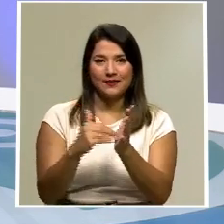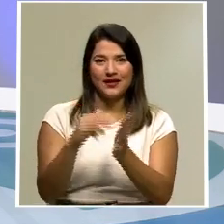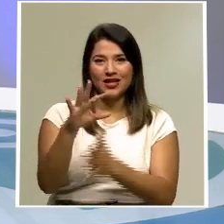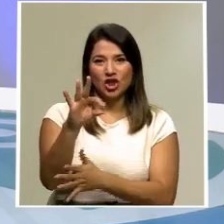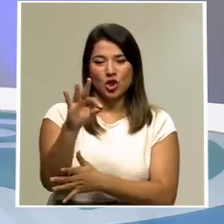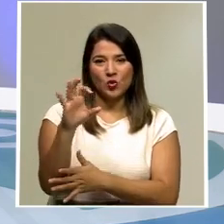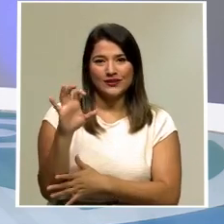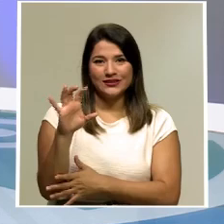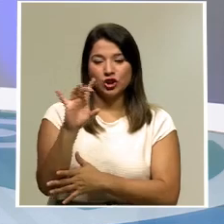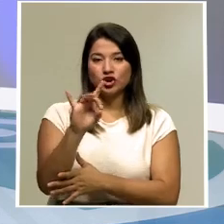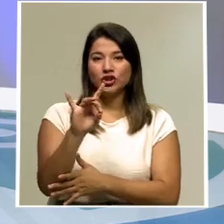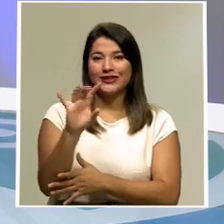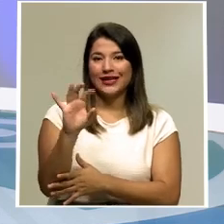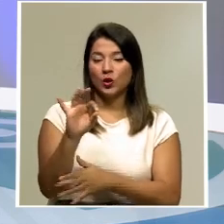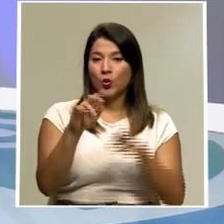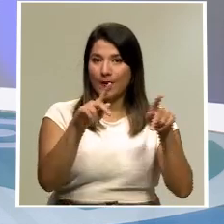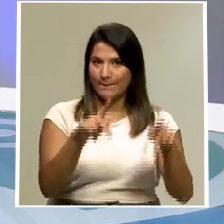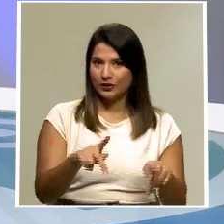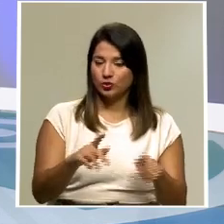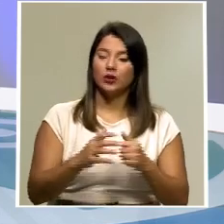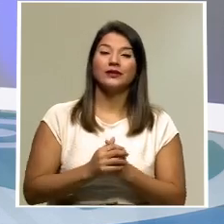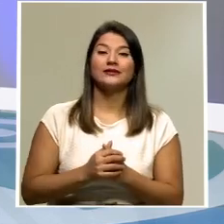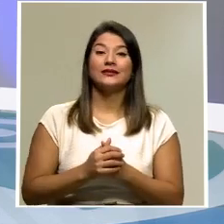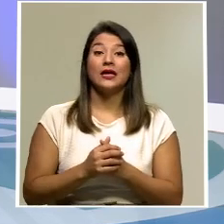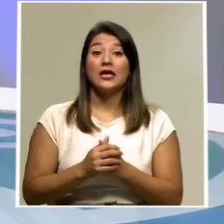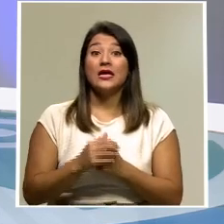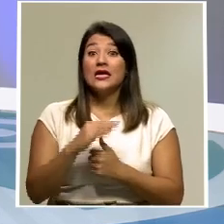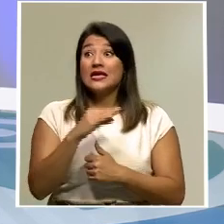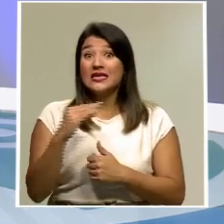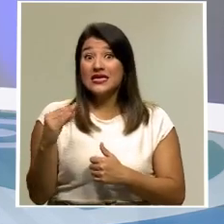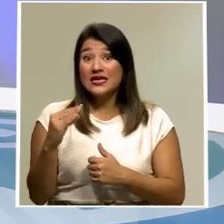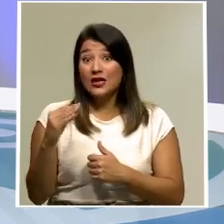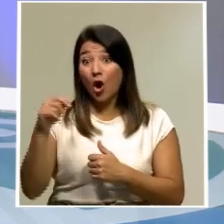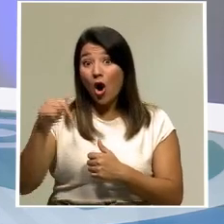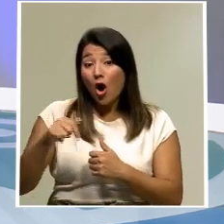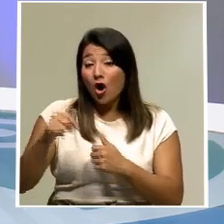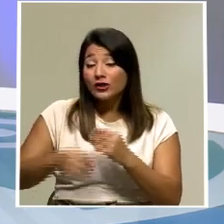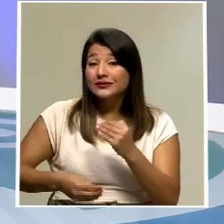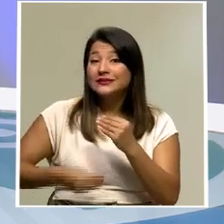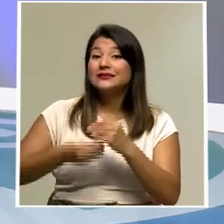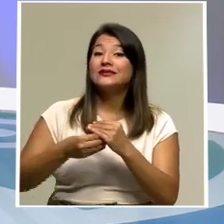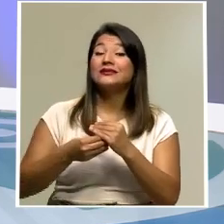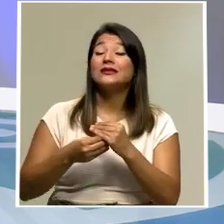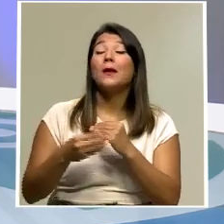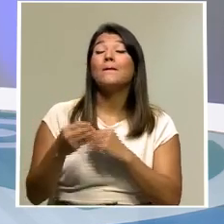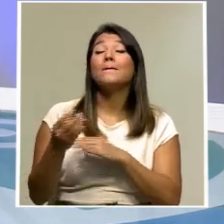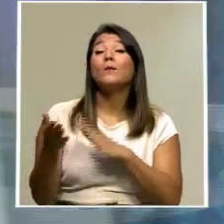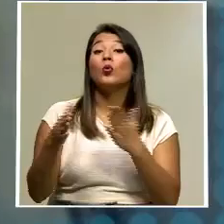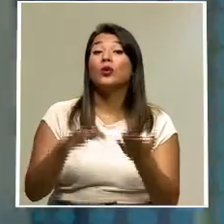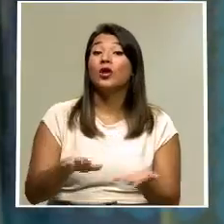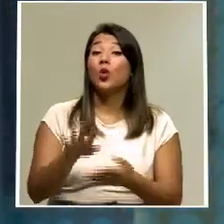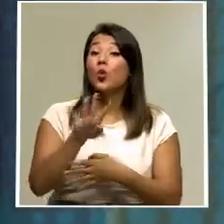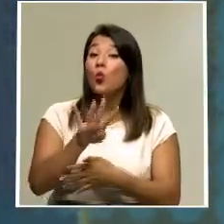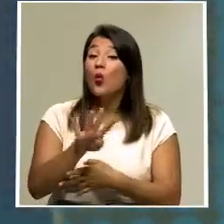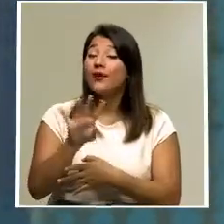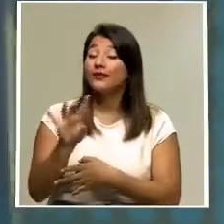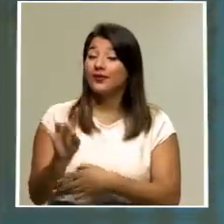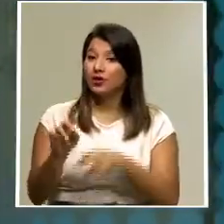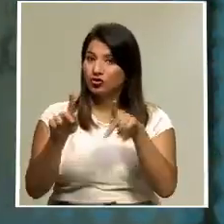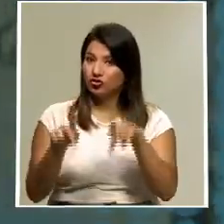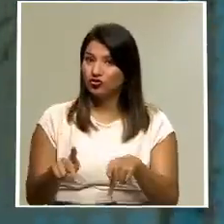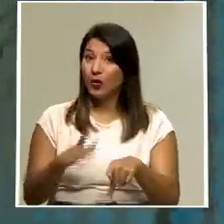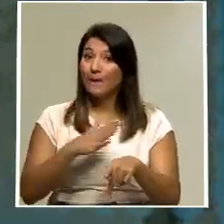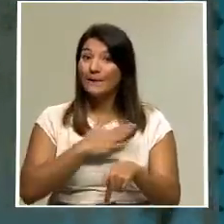17.989 casos y solo en las últimas 24 horas fallecieron 48